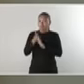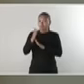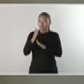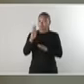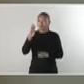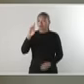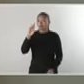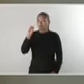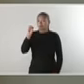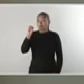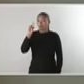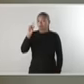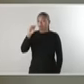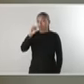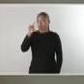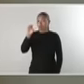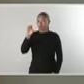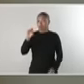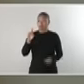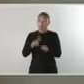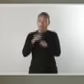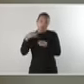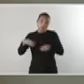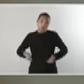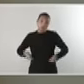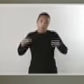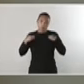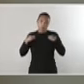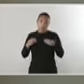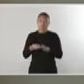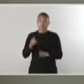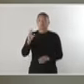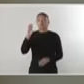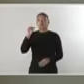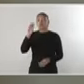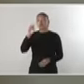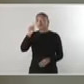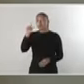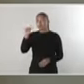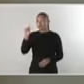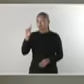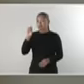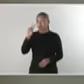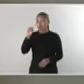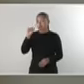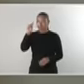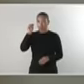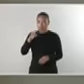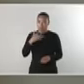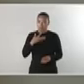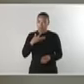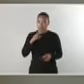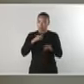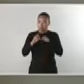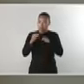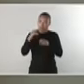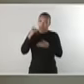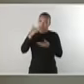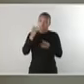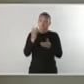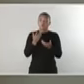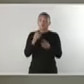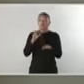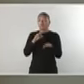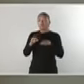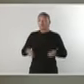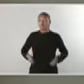allá vives Sí a ver cabeza no te desesperes también tengo para ti sí porque luego no te vayas a molestar a ti te toca el